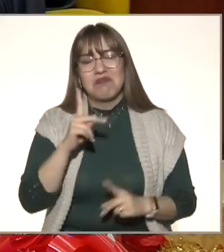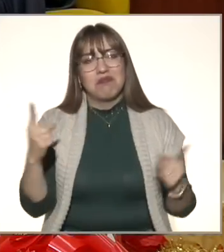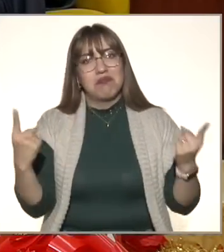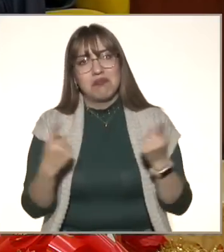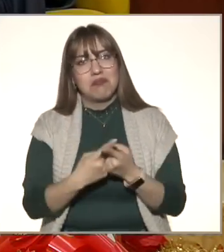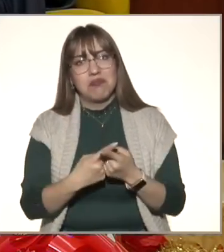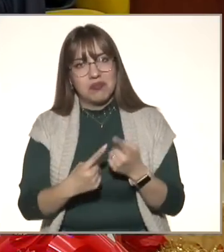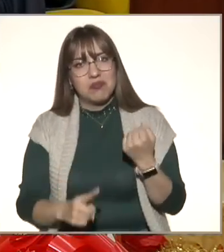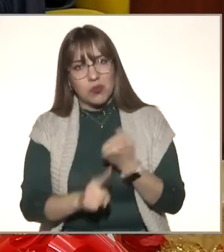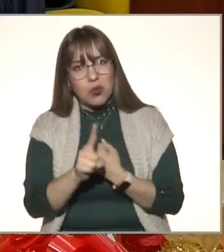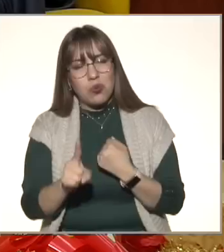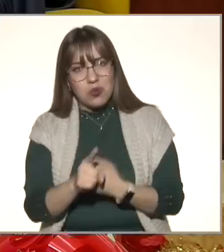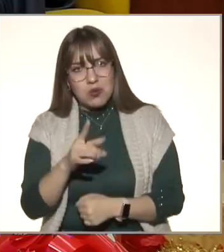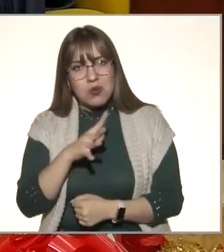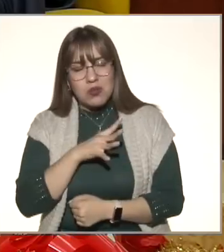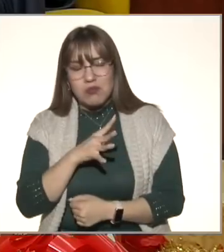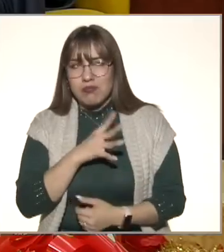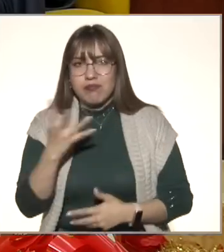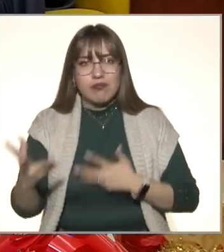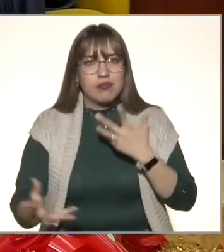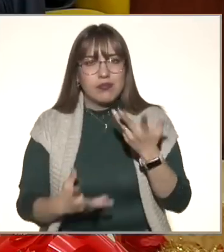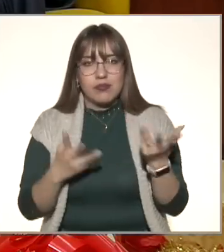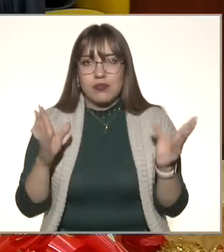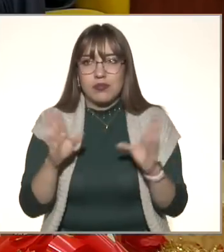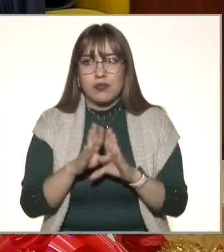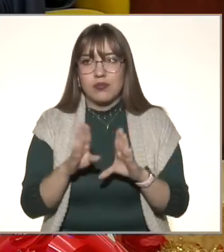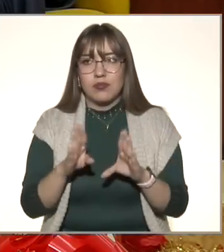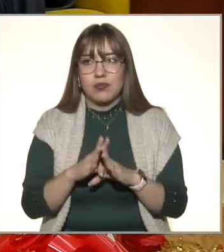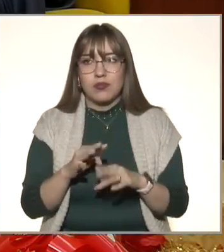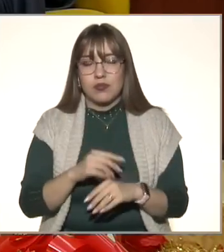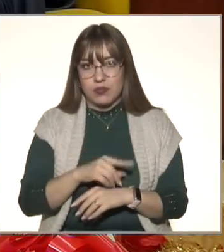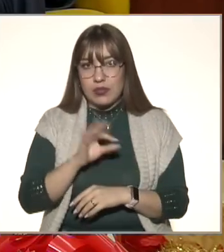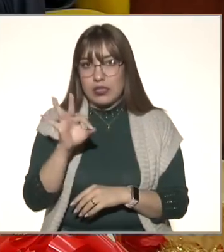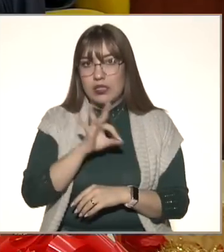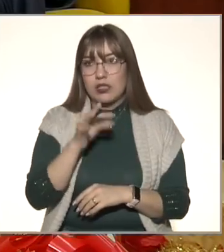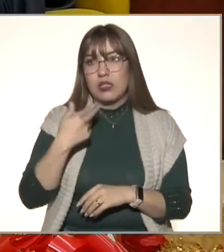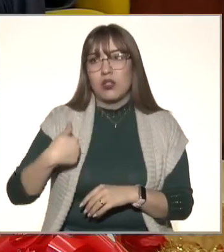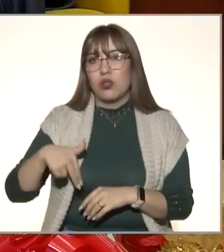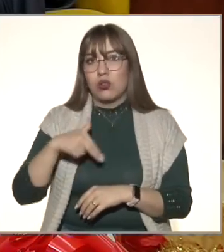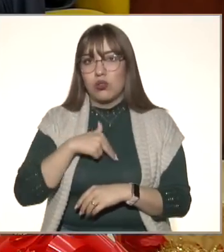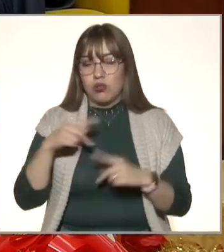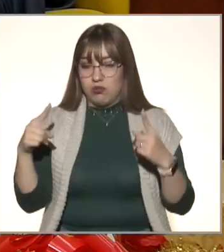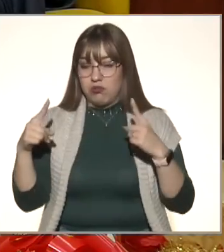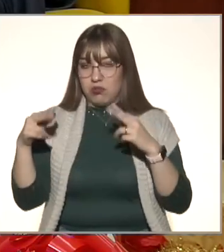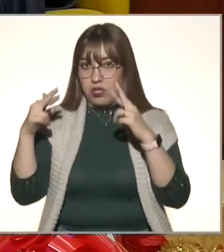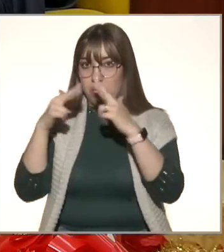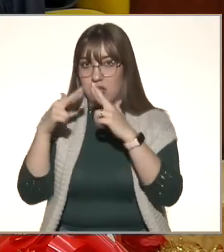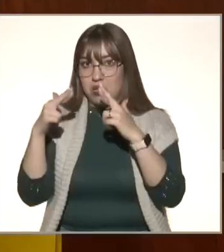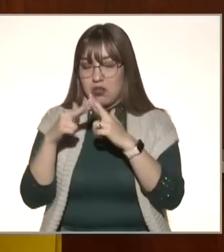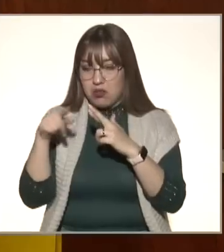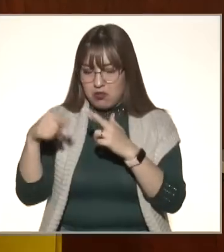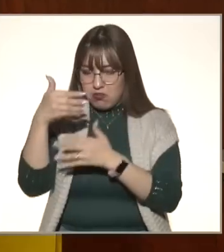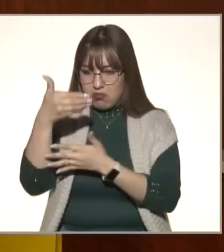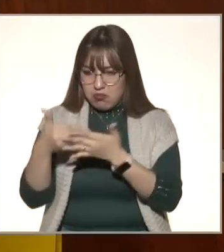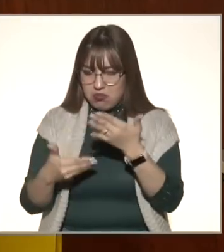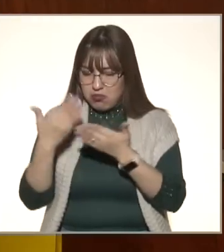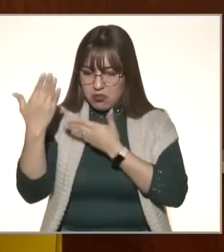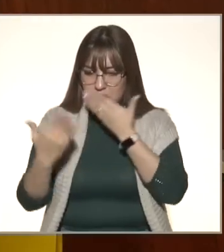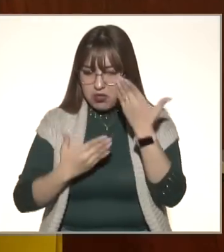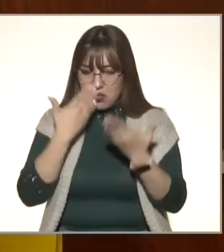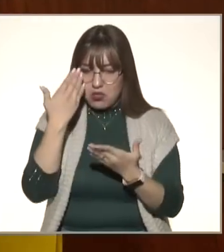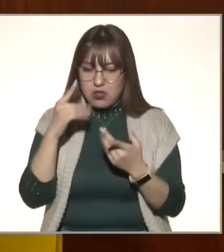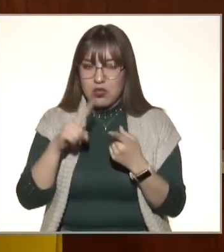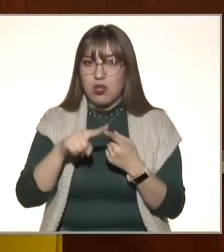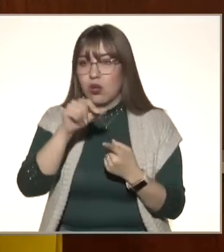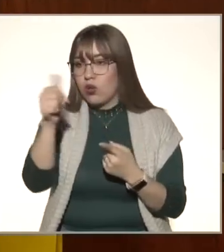Si nosotros realmente nos centráramos en todo lo que dice la religión, amarás a tu prójimo, donde tú vas a